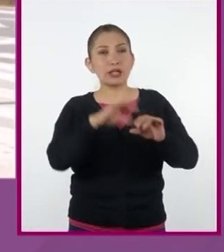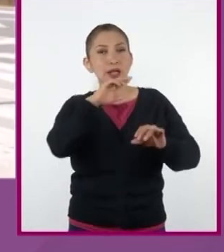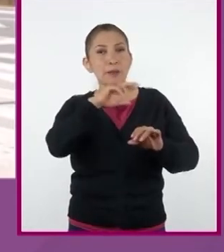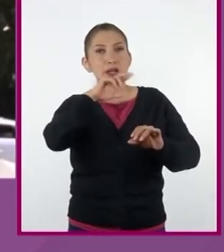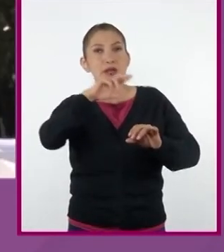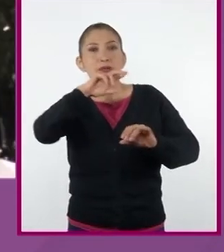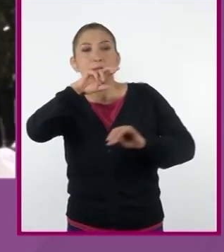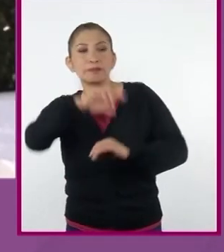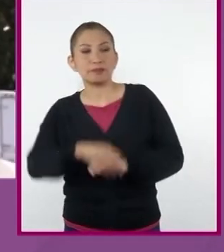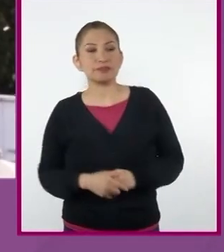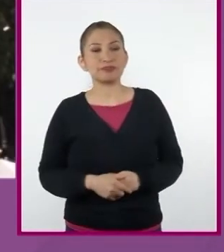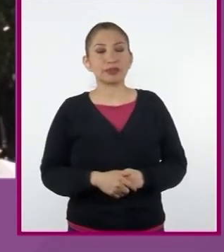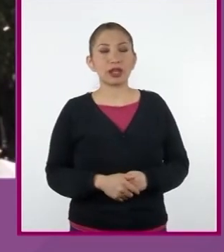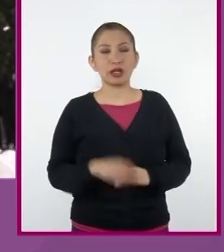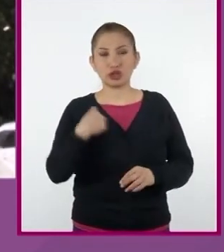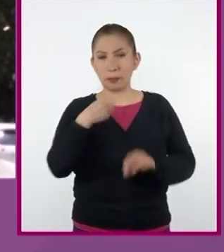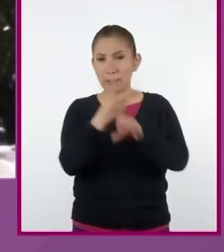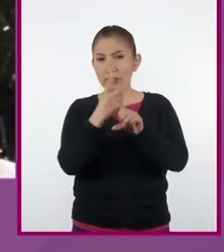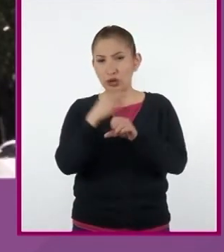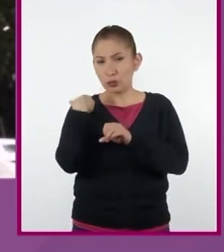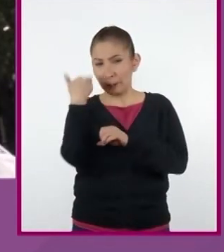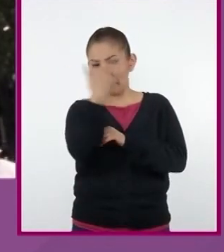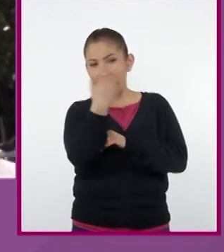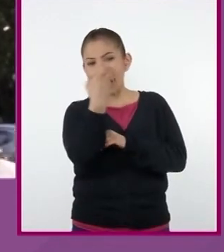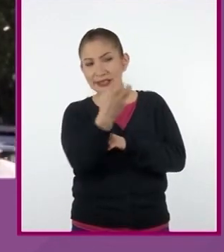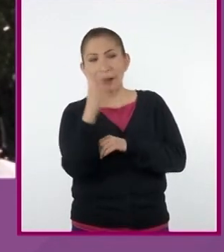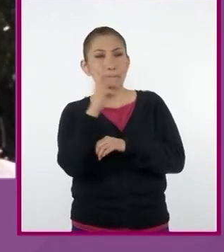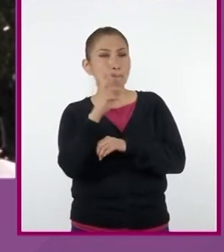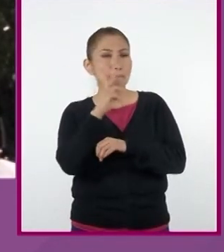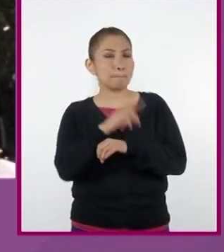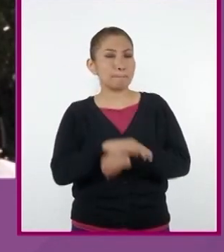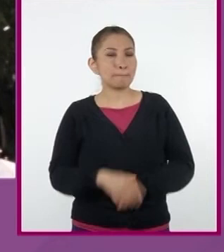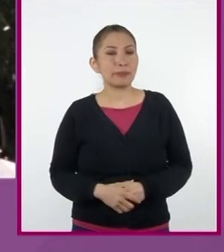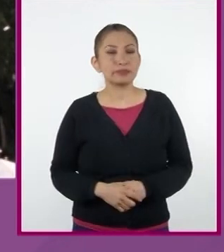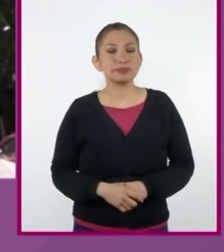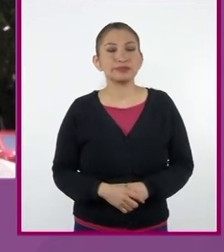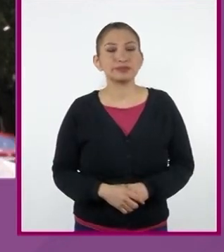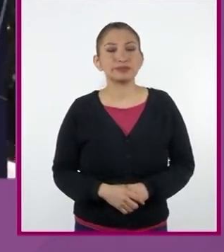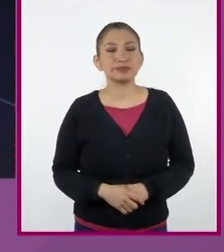velocidad. Te invito a que revises el siguiente experimento.